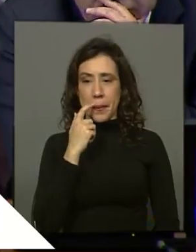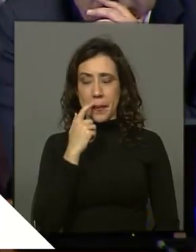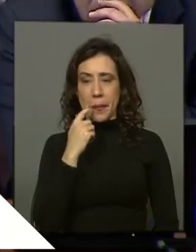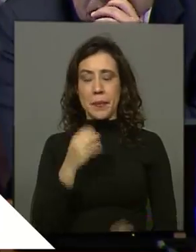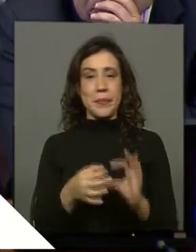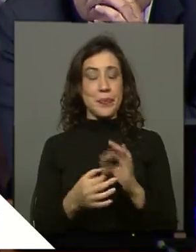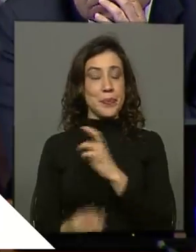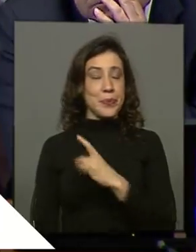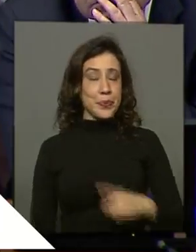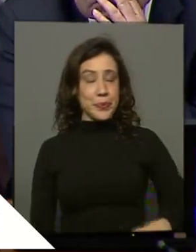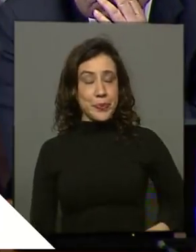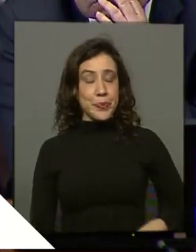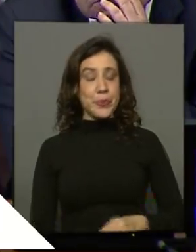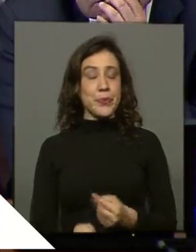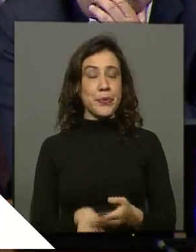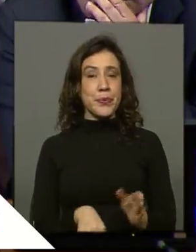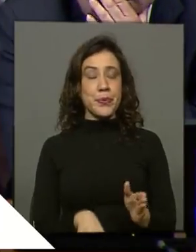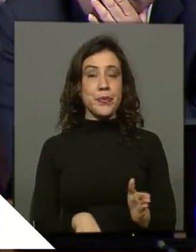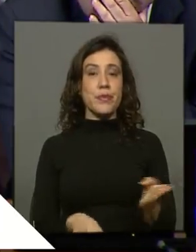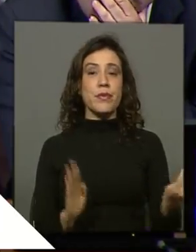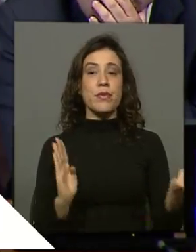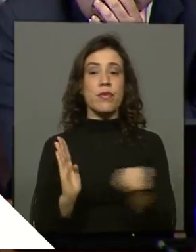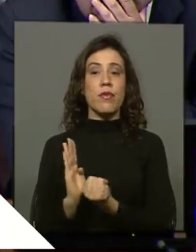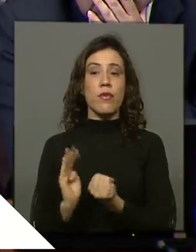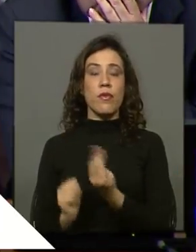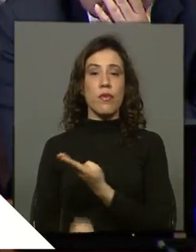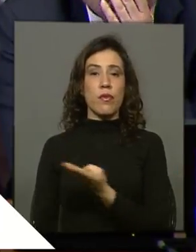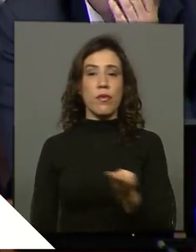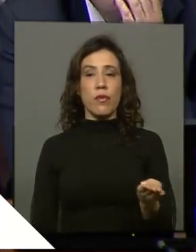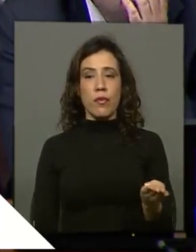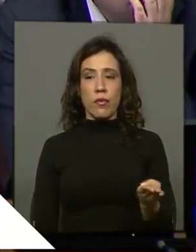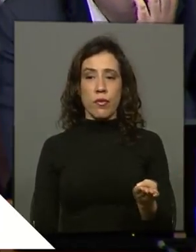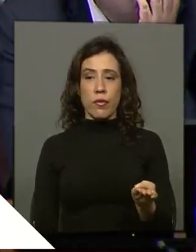gracias diputado en el tiempo restante para hablar en contra ofrezco la palabra